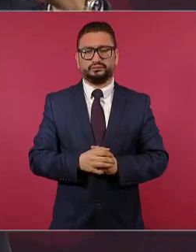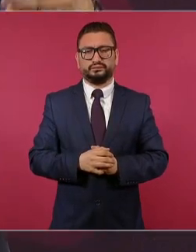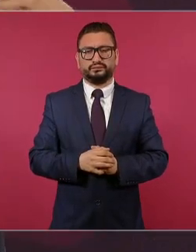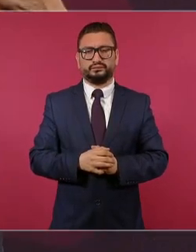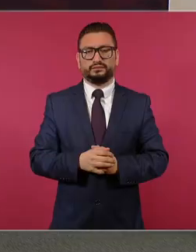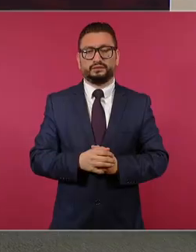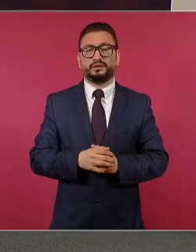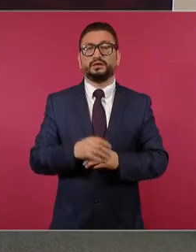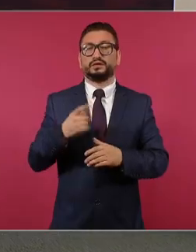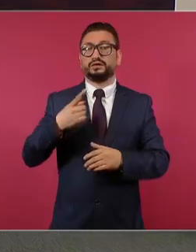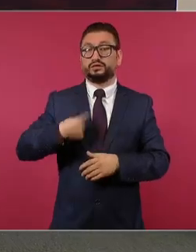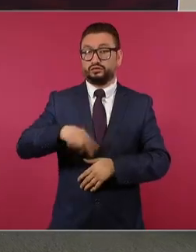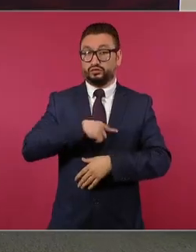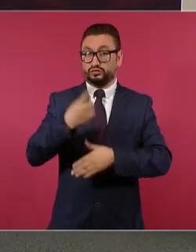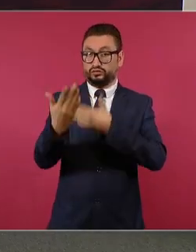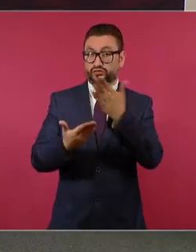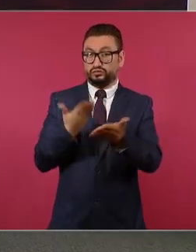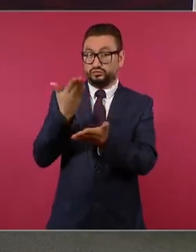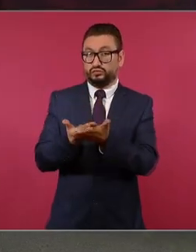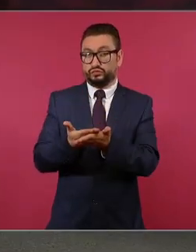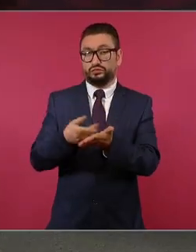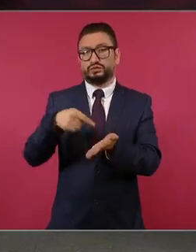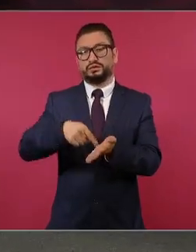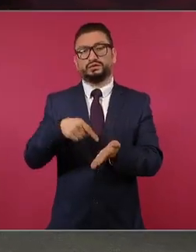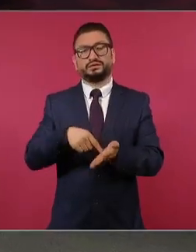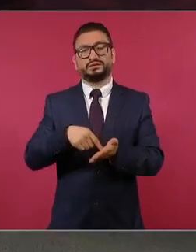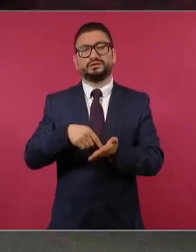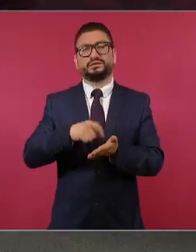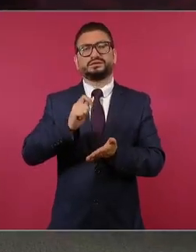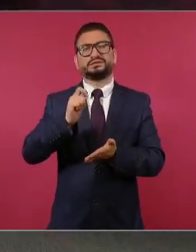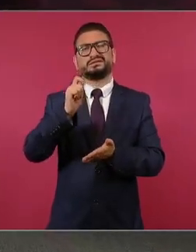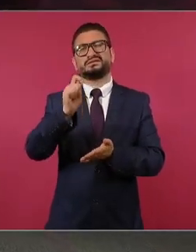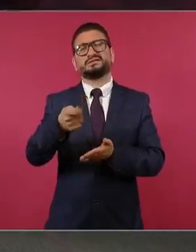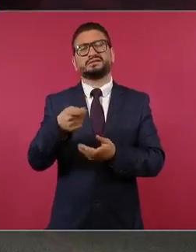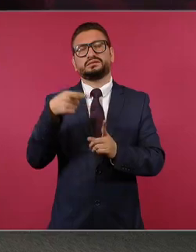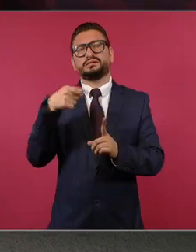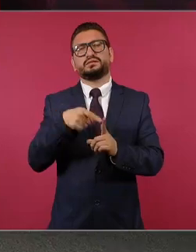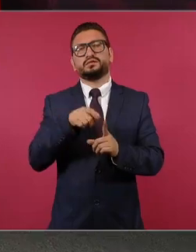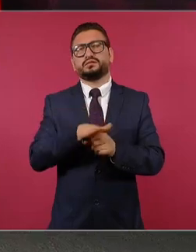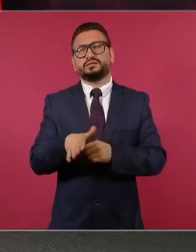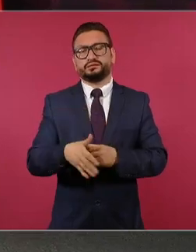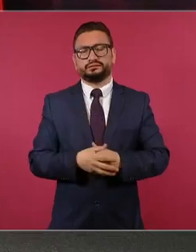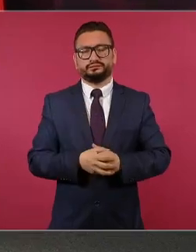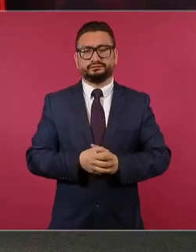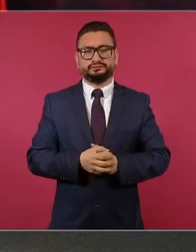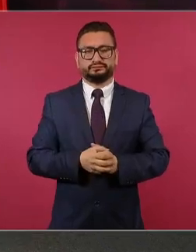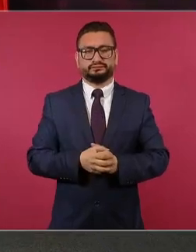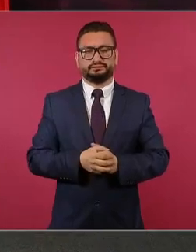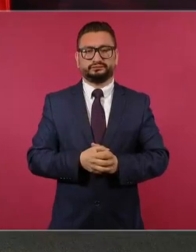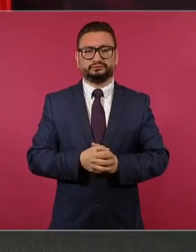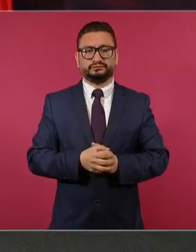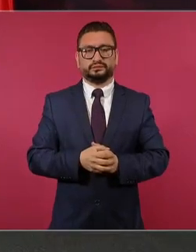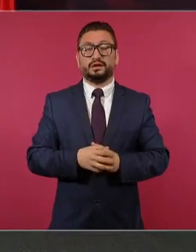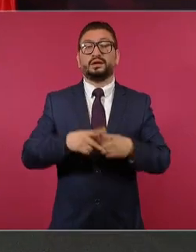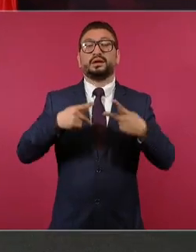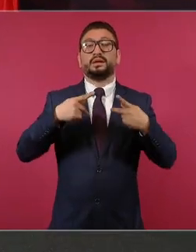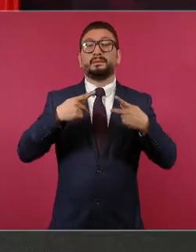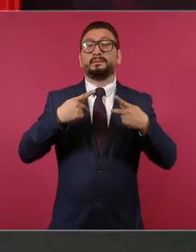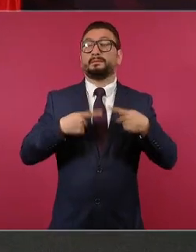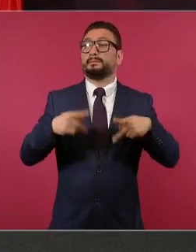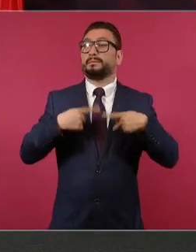la propuesta que nosotros estamos haciendo, básicamente, es que el pueblo